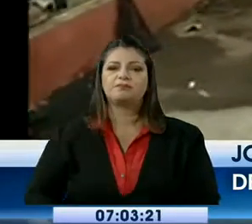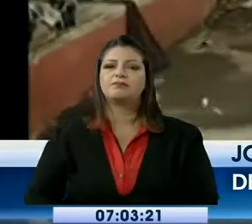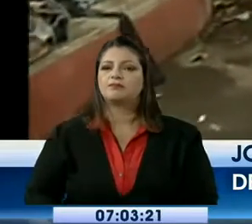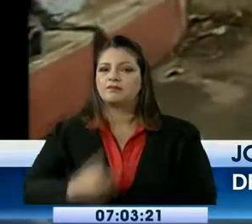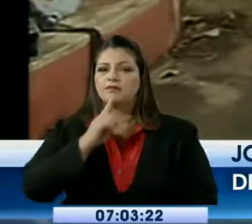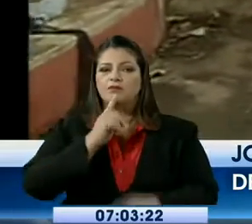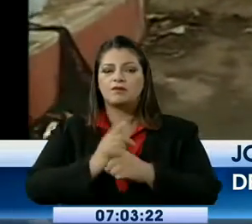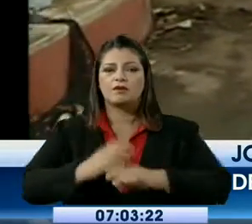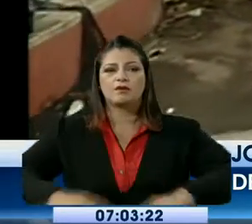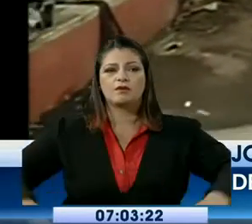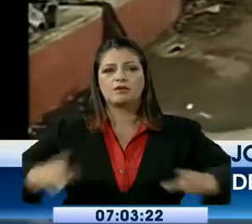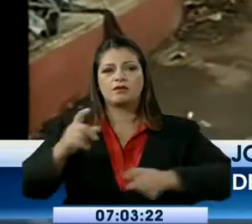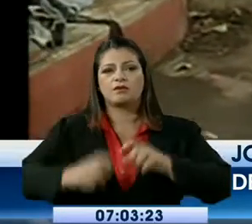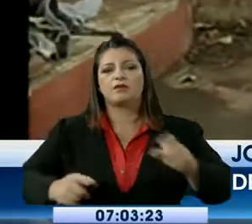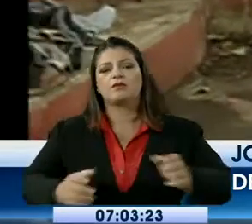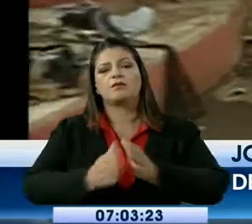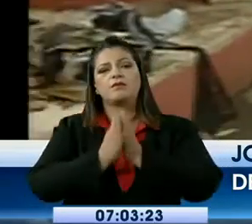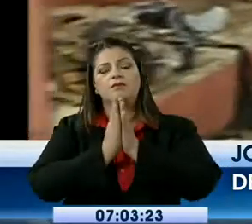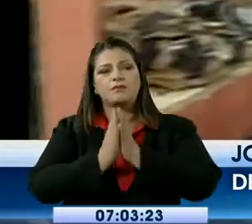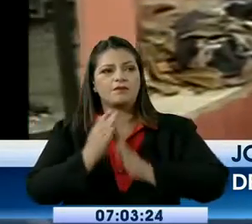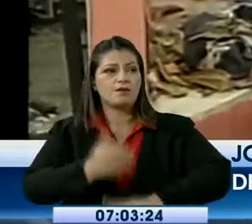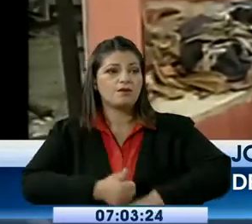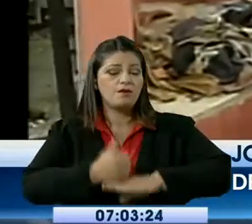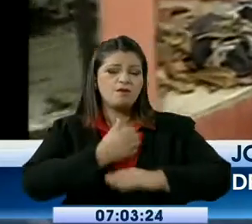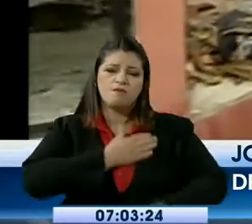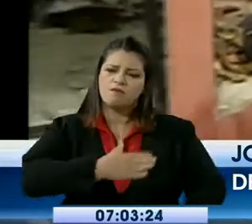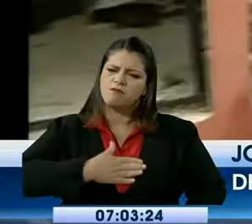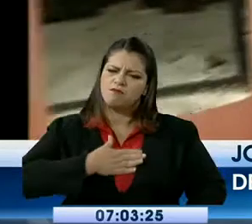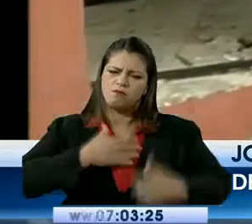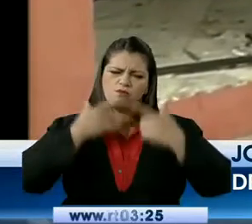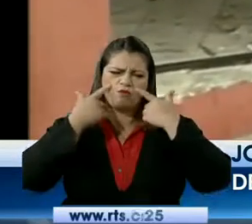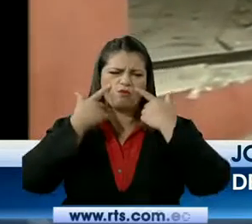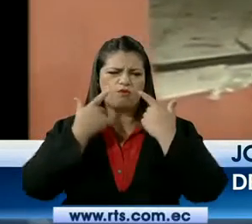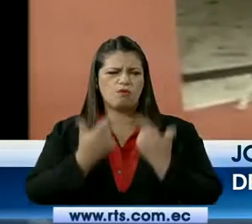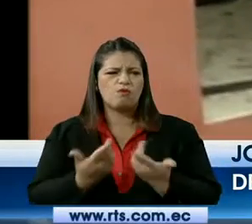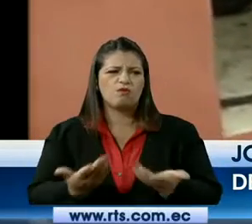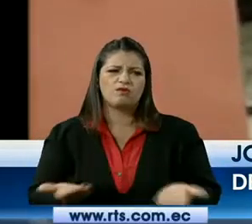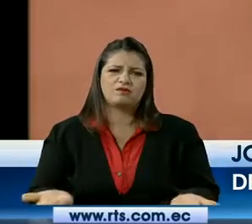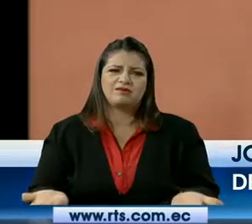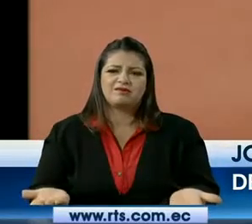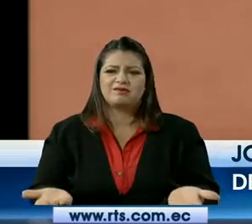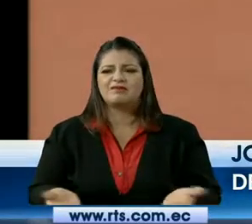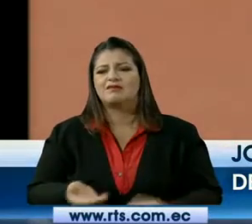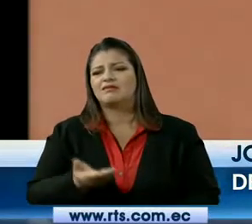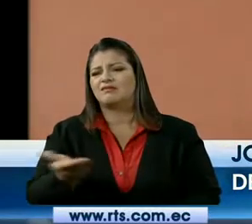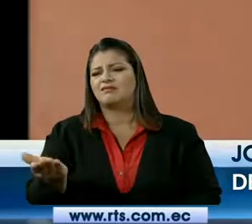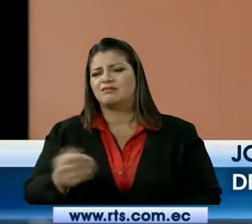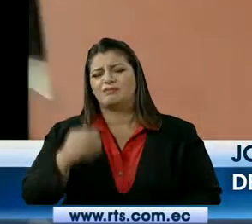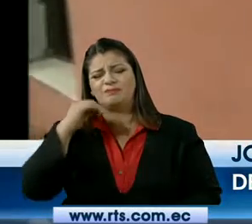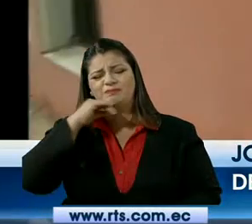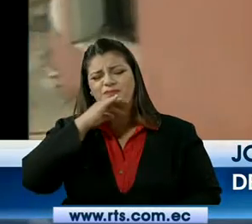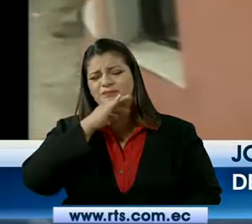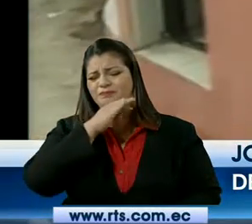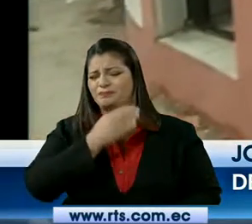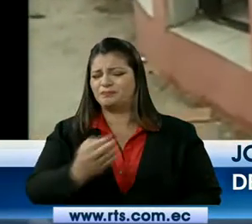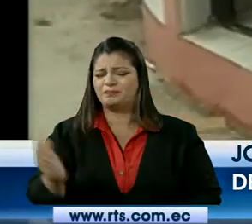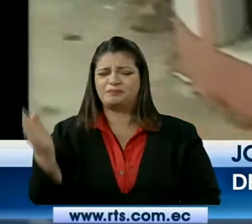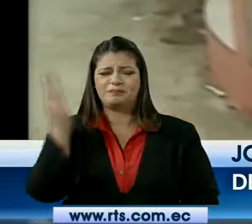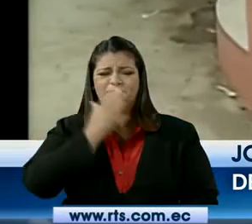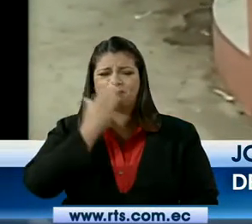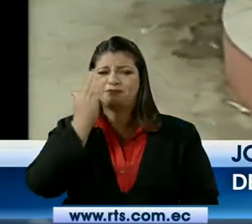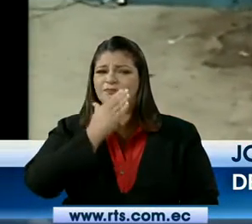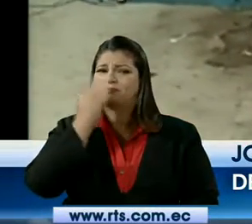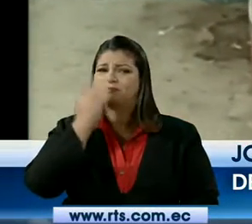encarecidamente a la autoridad competente que tomen cartas en el asunto, ya que esto, no sé, es un